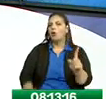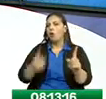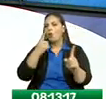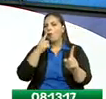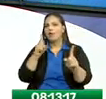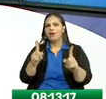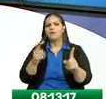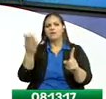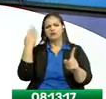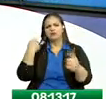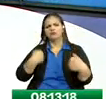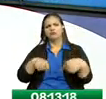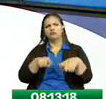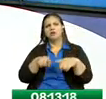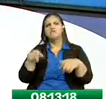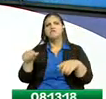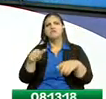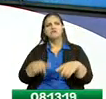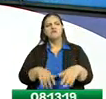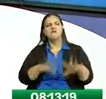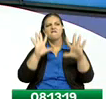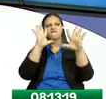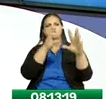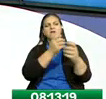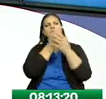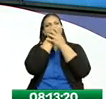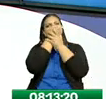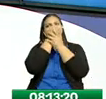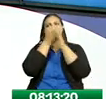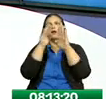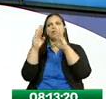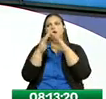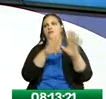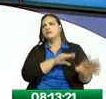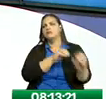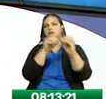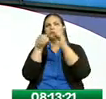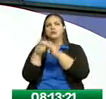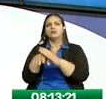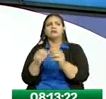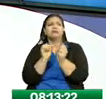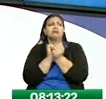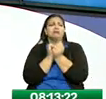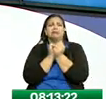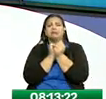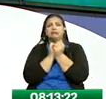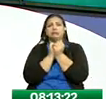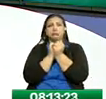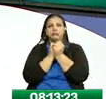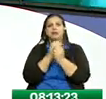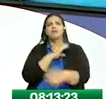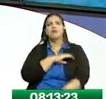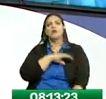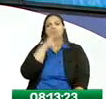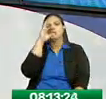expareja sentimental. La ciudadana permanecía en un inmueble ubicado al norte de Guayaquil.